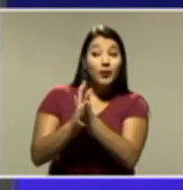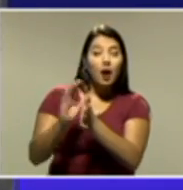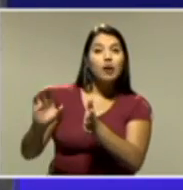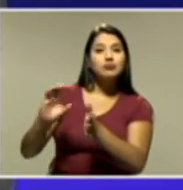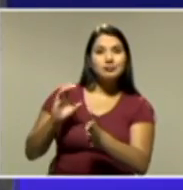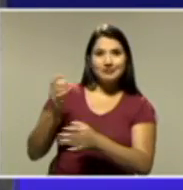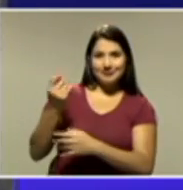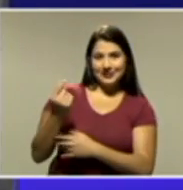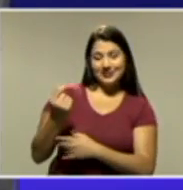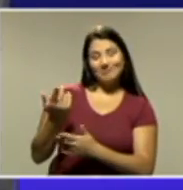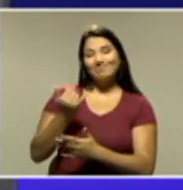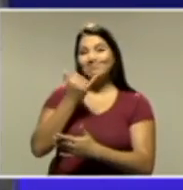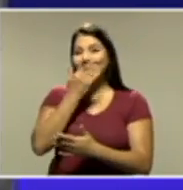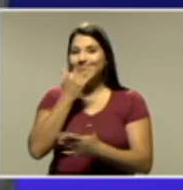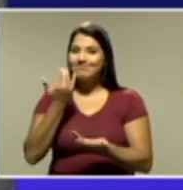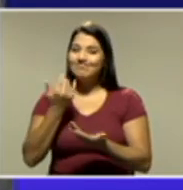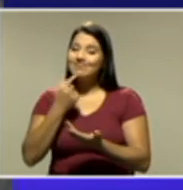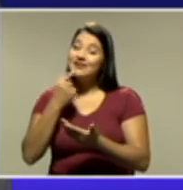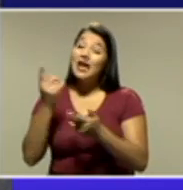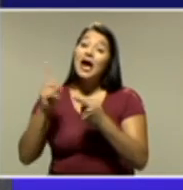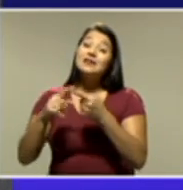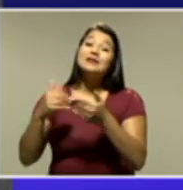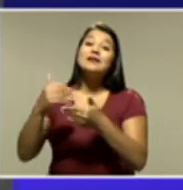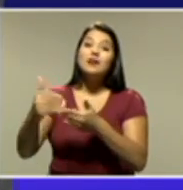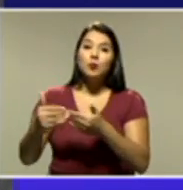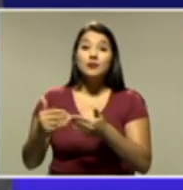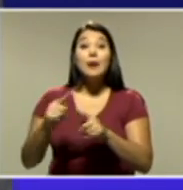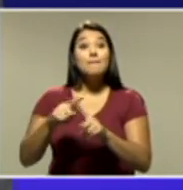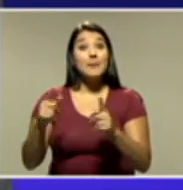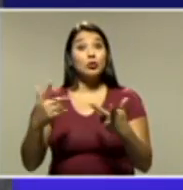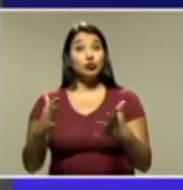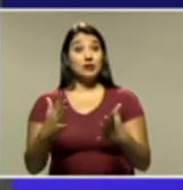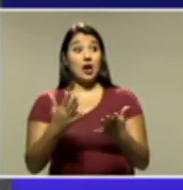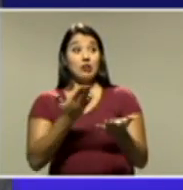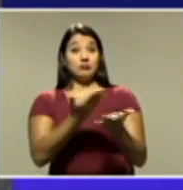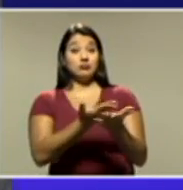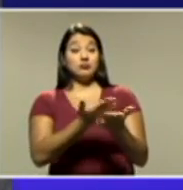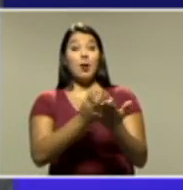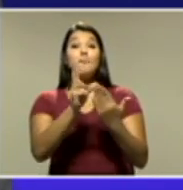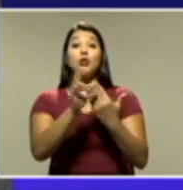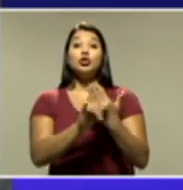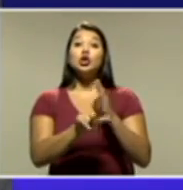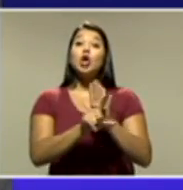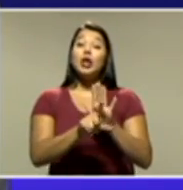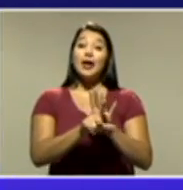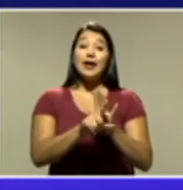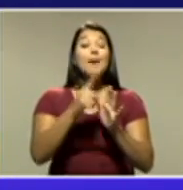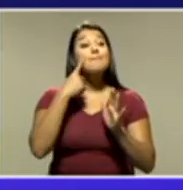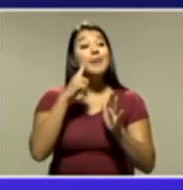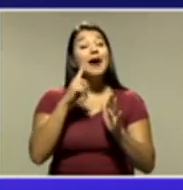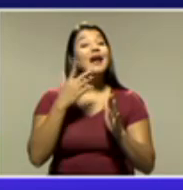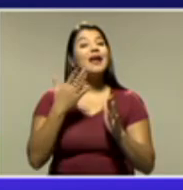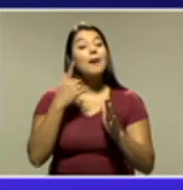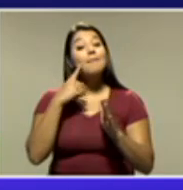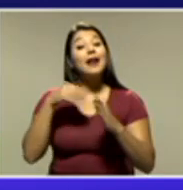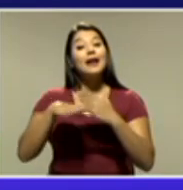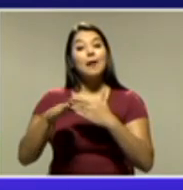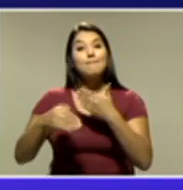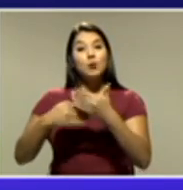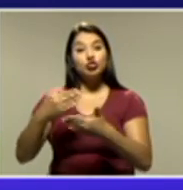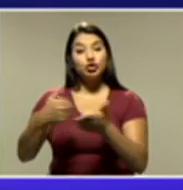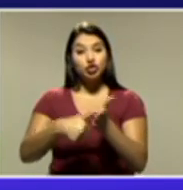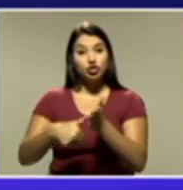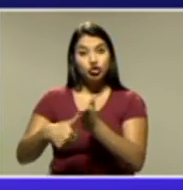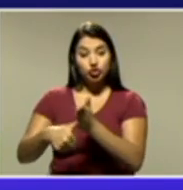cosas, pretenden garantizar ese adelanto en la contribución del Estado en favor de los partidos políticos. Creo que es una